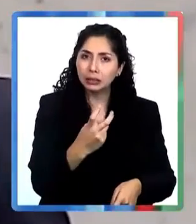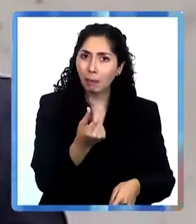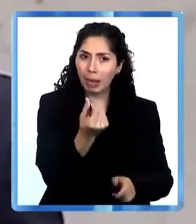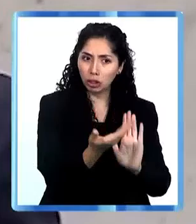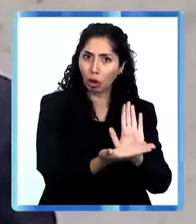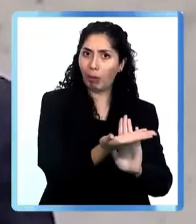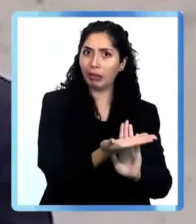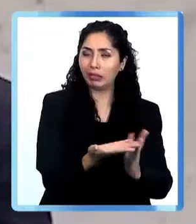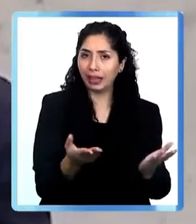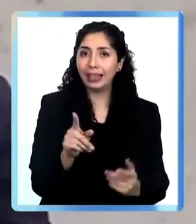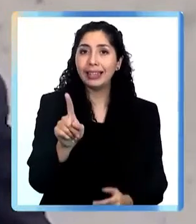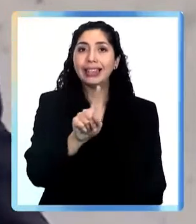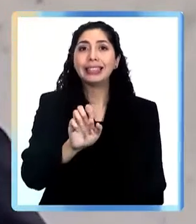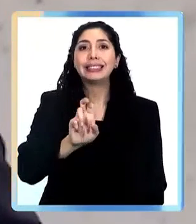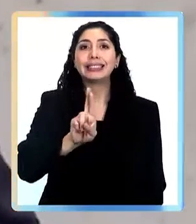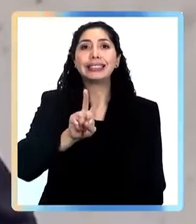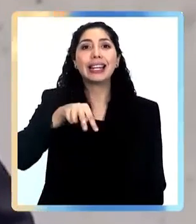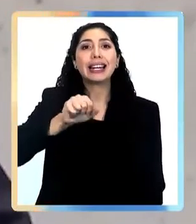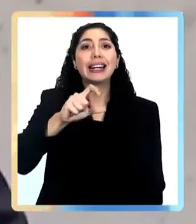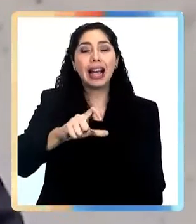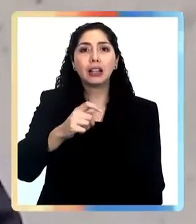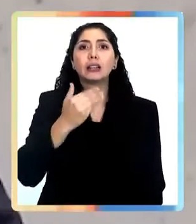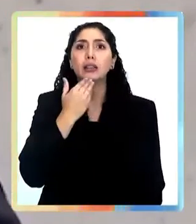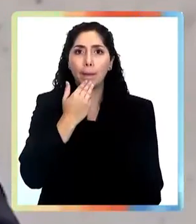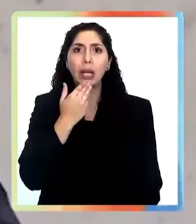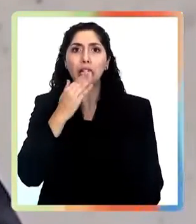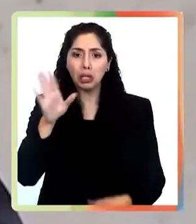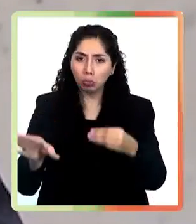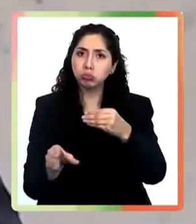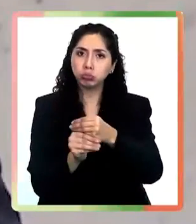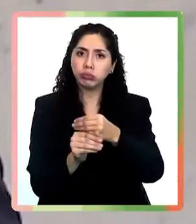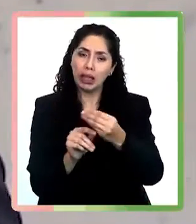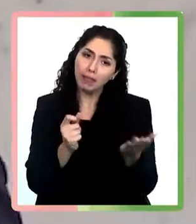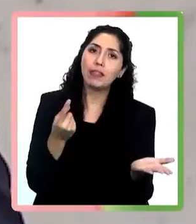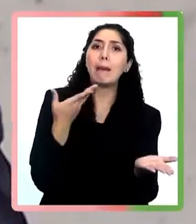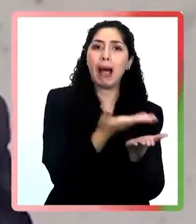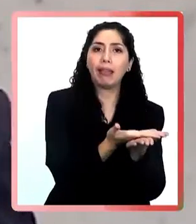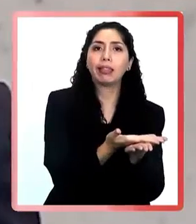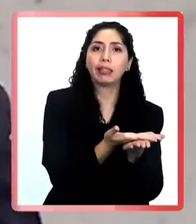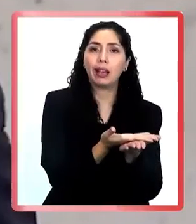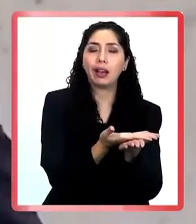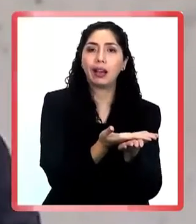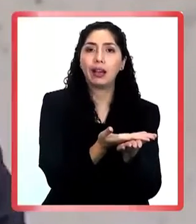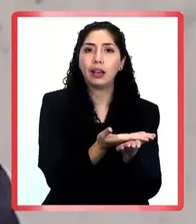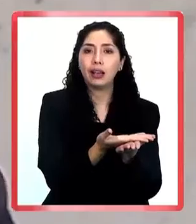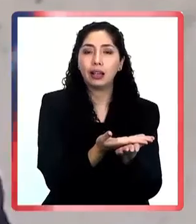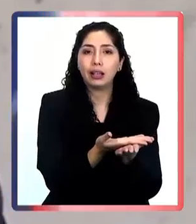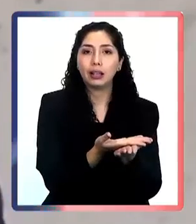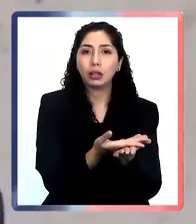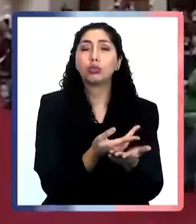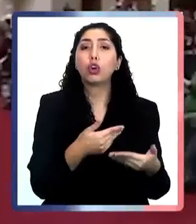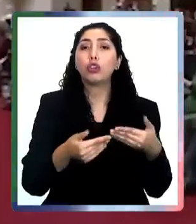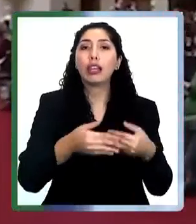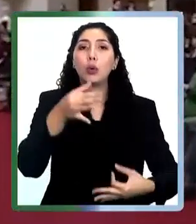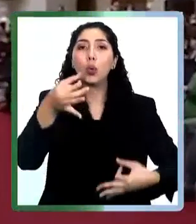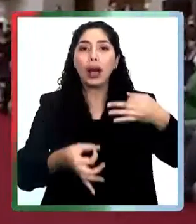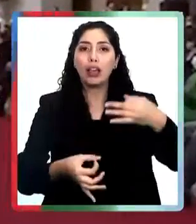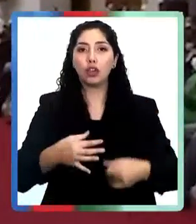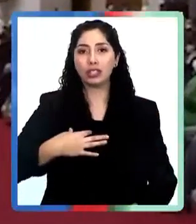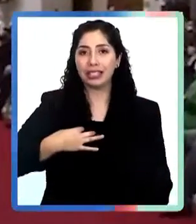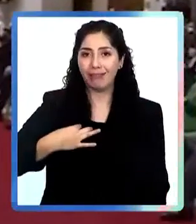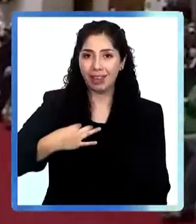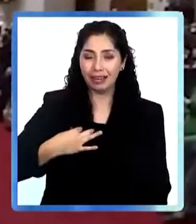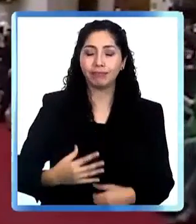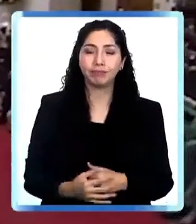el sernac será parte de la demanda que ha presentado la corporación nacional de consumidores y usuarios de chile ante el juzgado civil